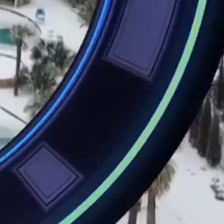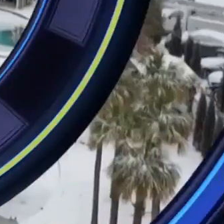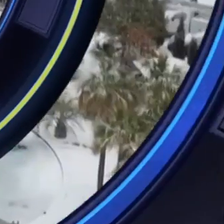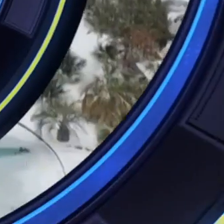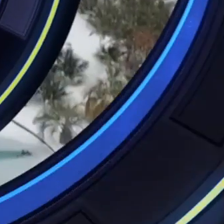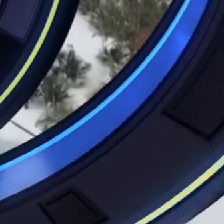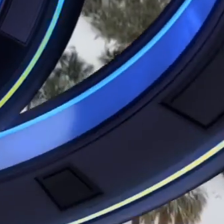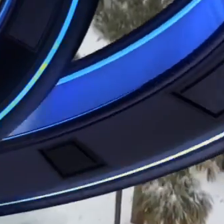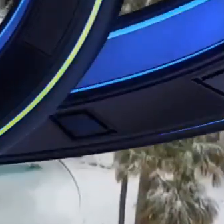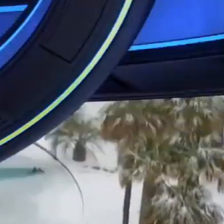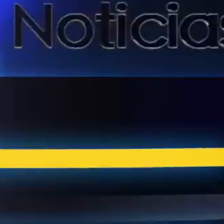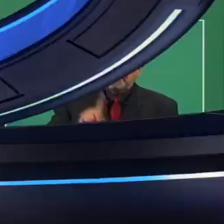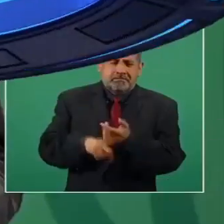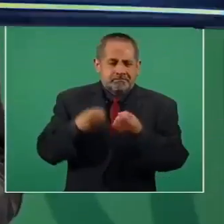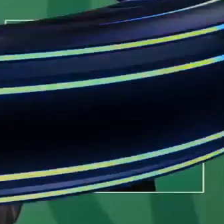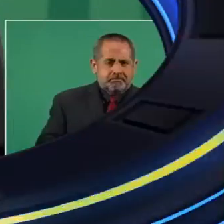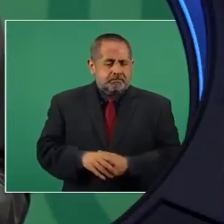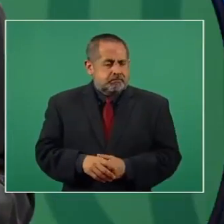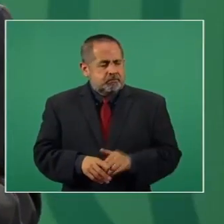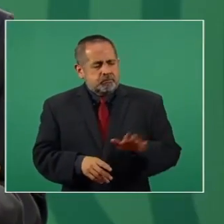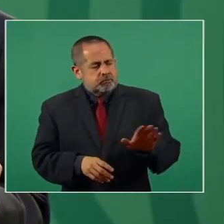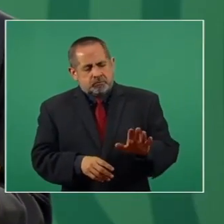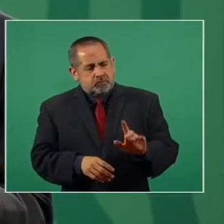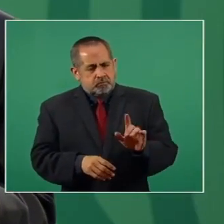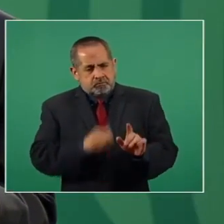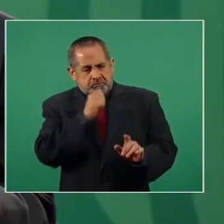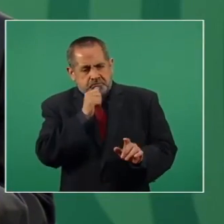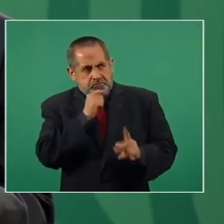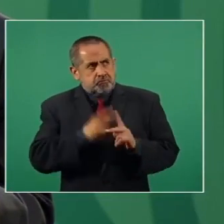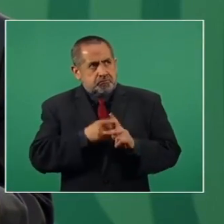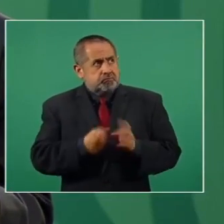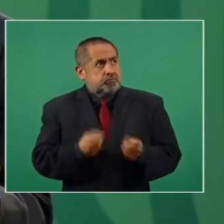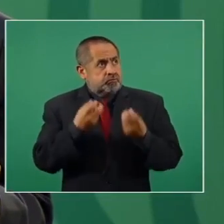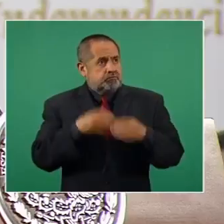nieve ocurridas en Texas. No, pero